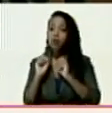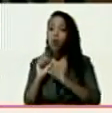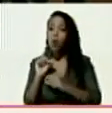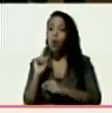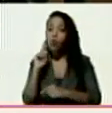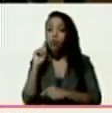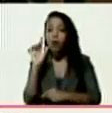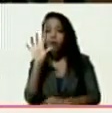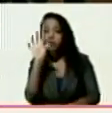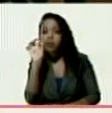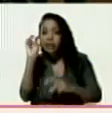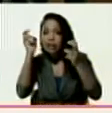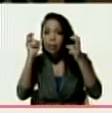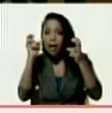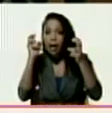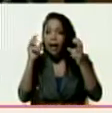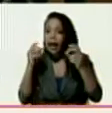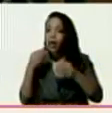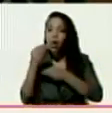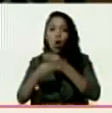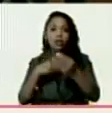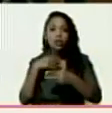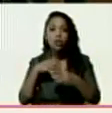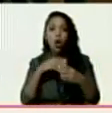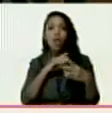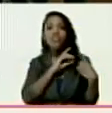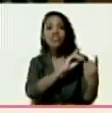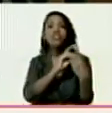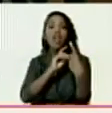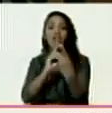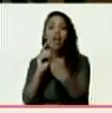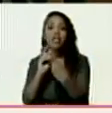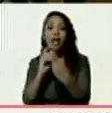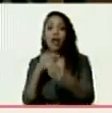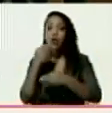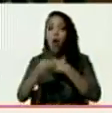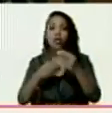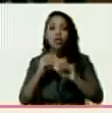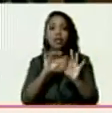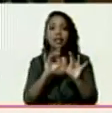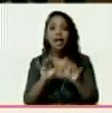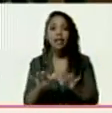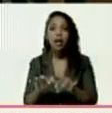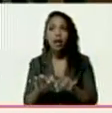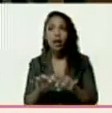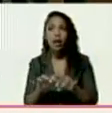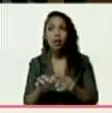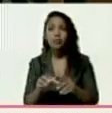una opción que no manejó el debate, que no manejó la secretaría,